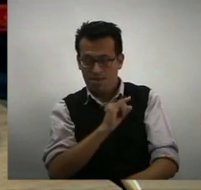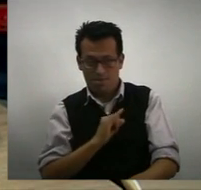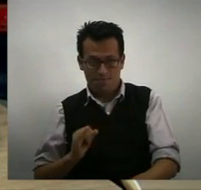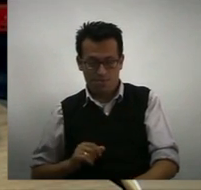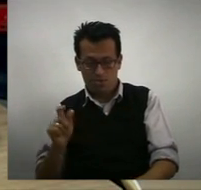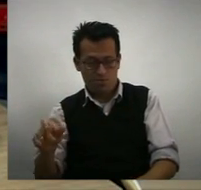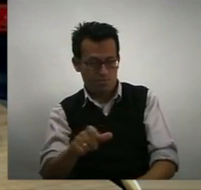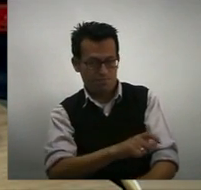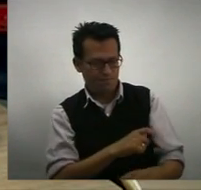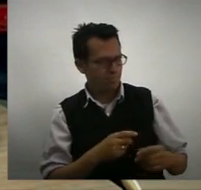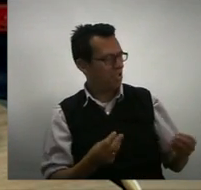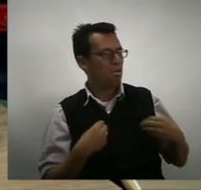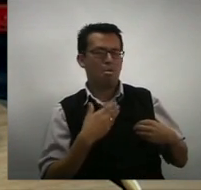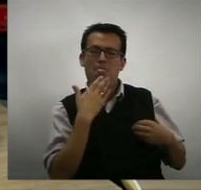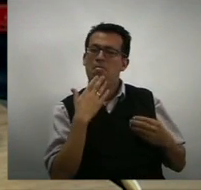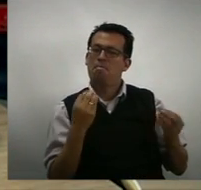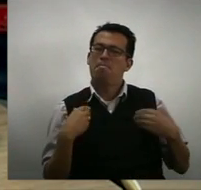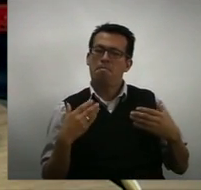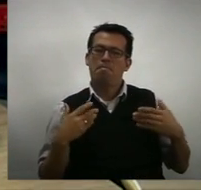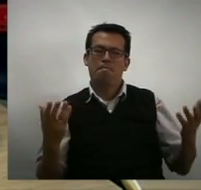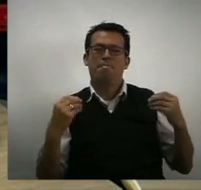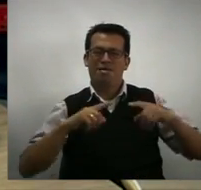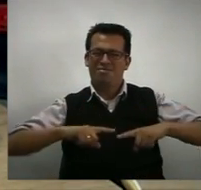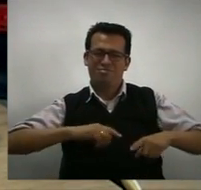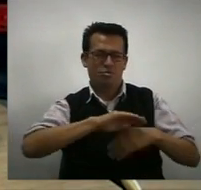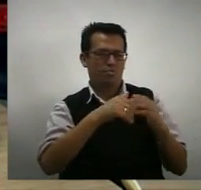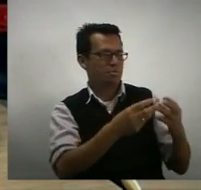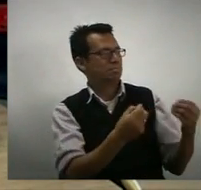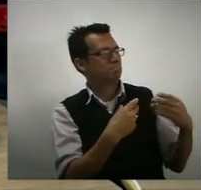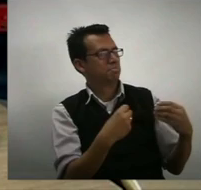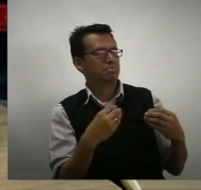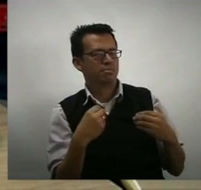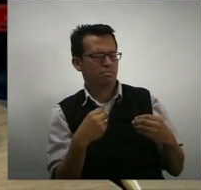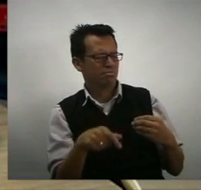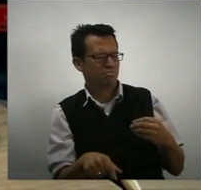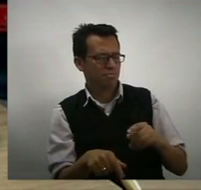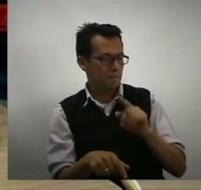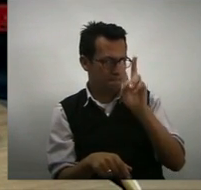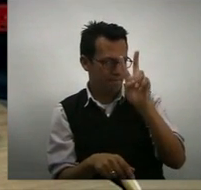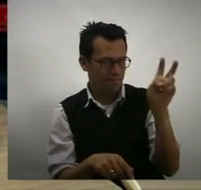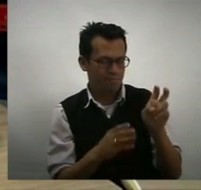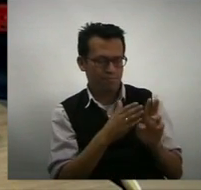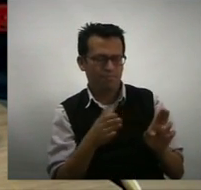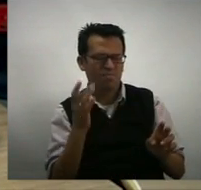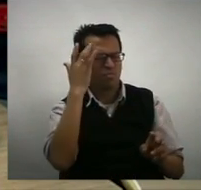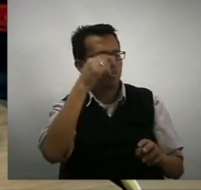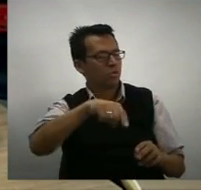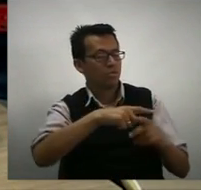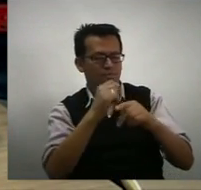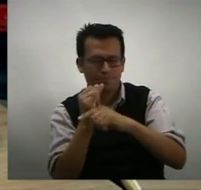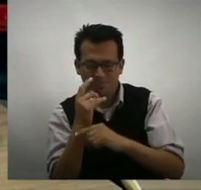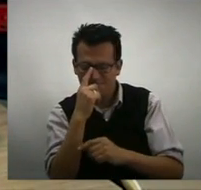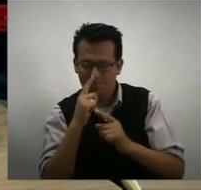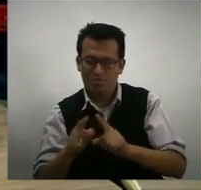el punto de sentirse felices con los bienes y servicios que les entrega la administración, abro comillas, ¿por qué han de insistir en instituciones diferentes